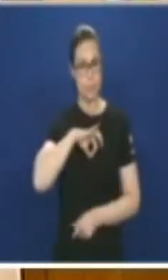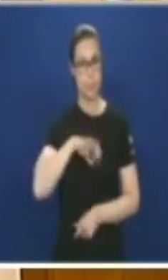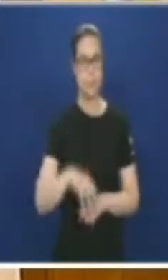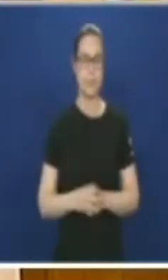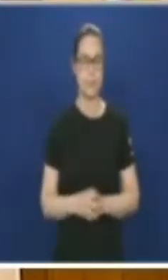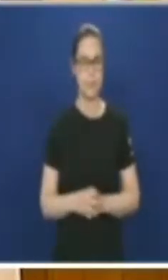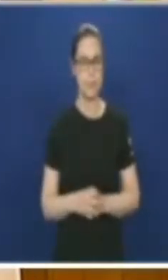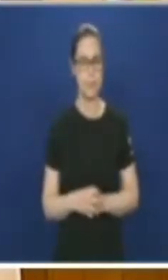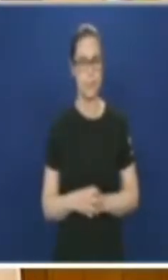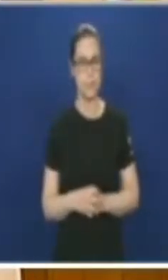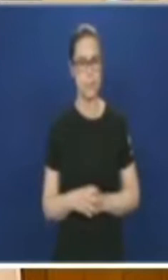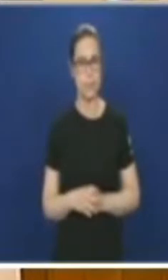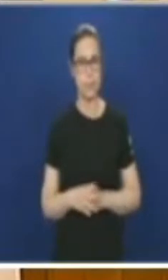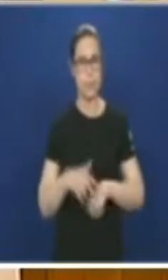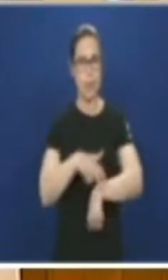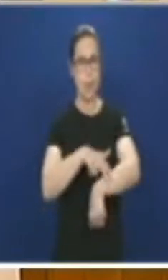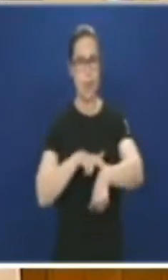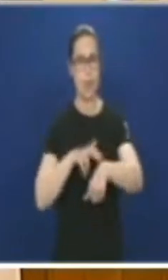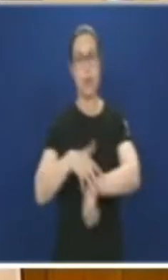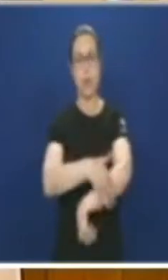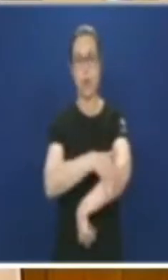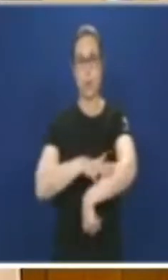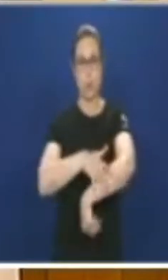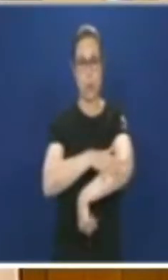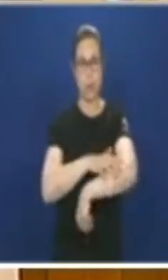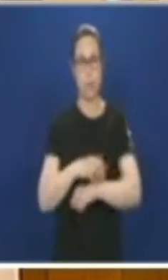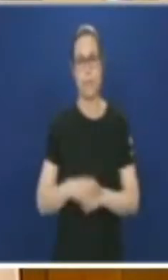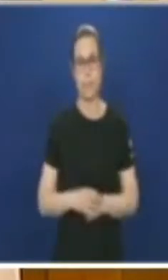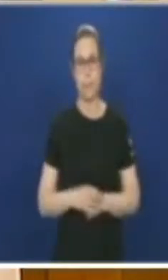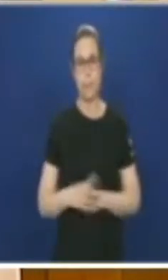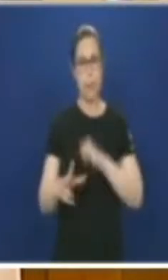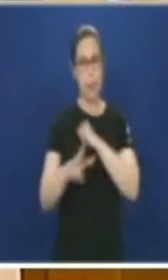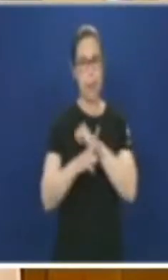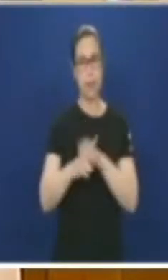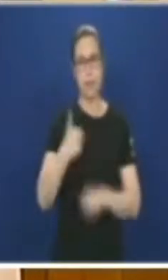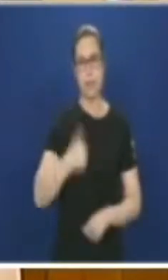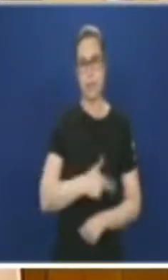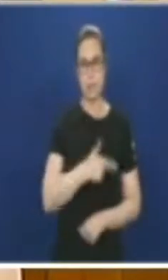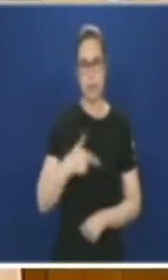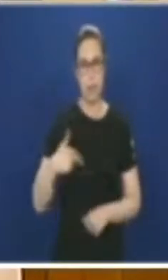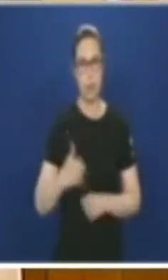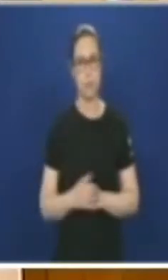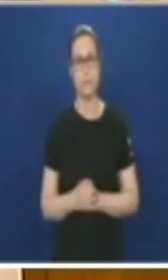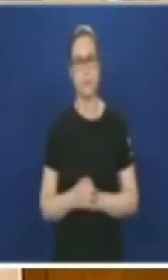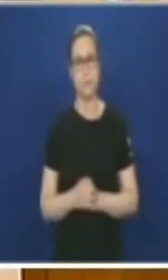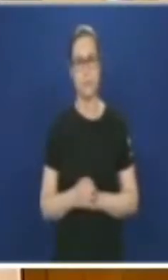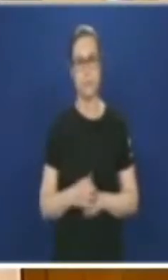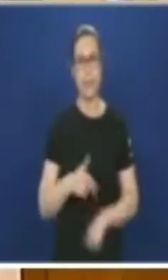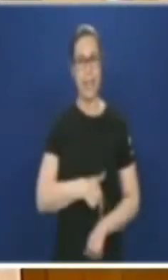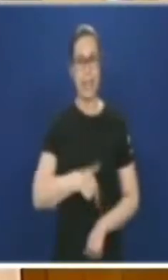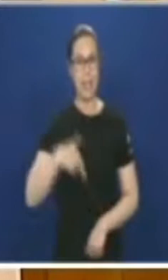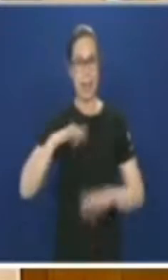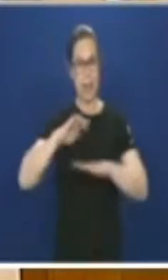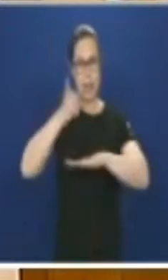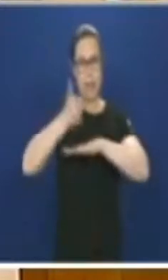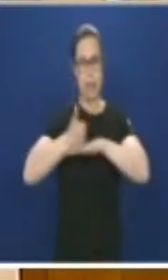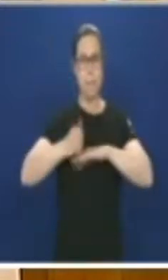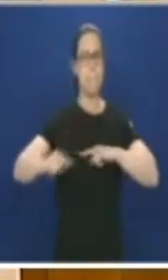Galicia, delegado do Goberno, alcalde de Santiago, xeral xefe do mando de apoio,